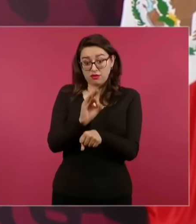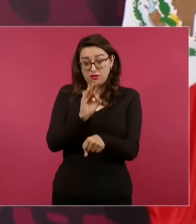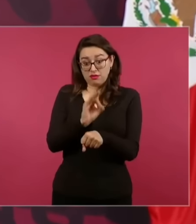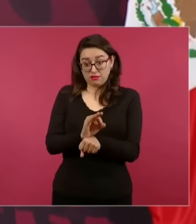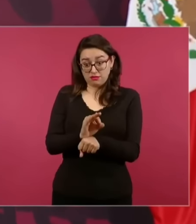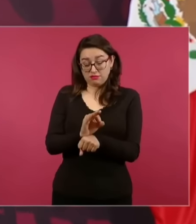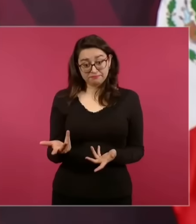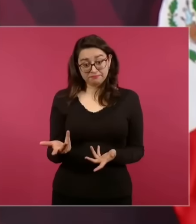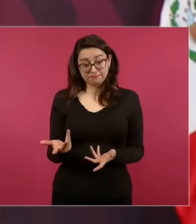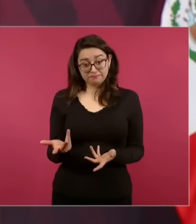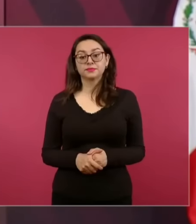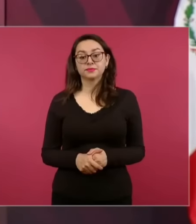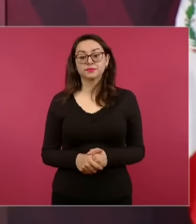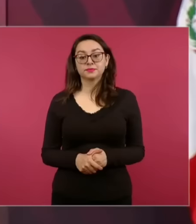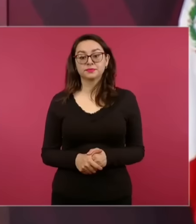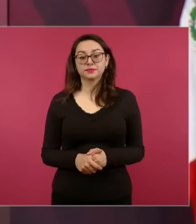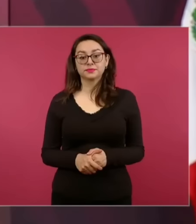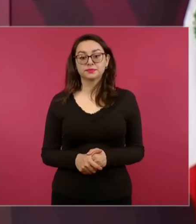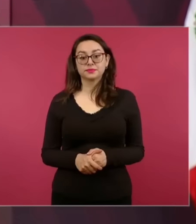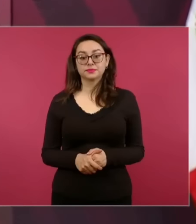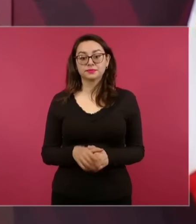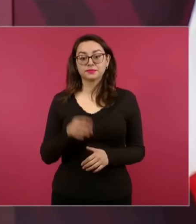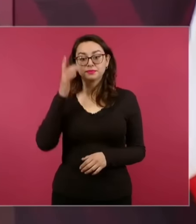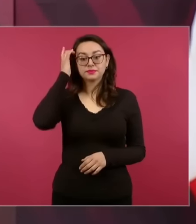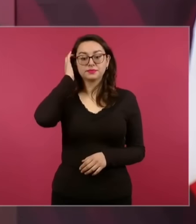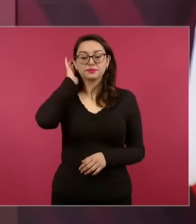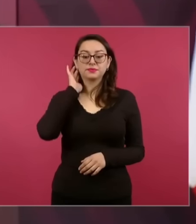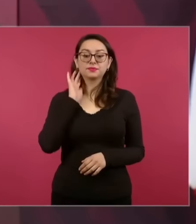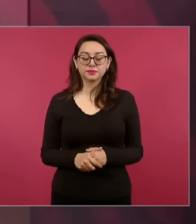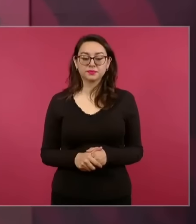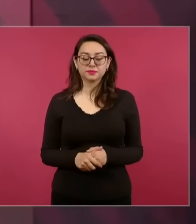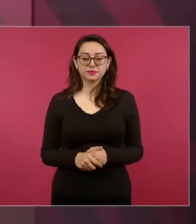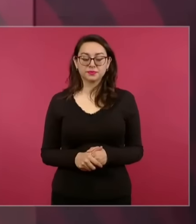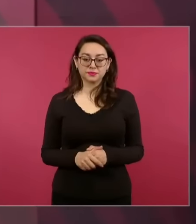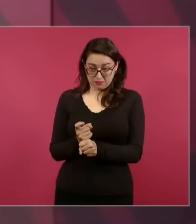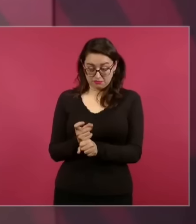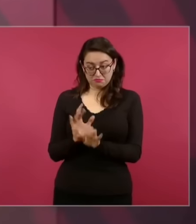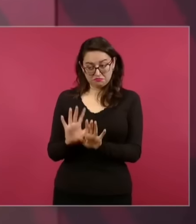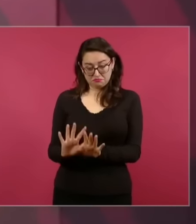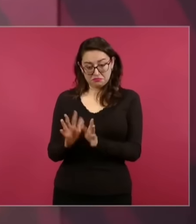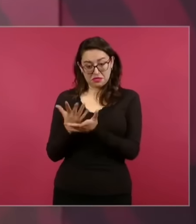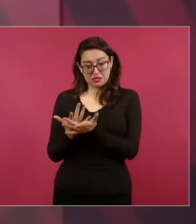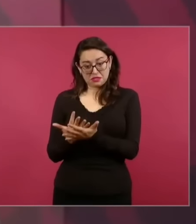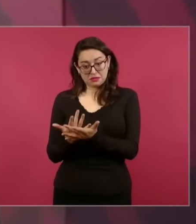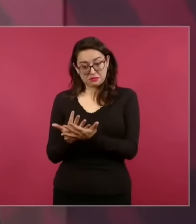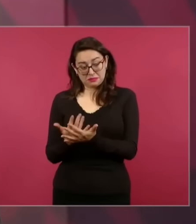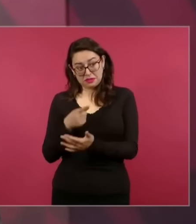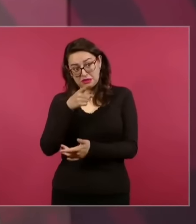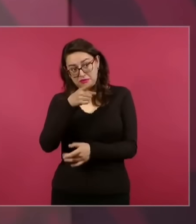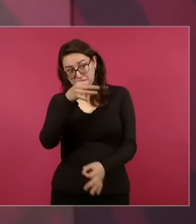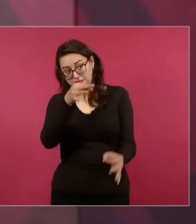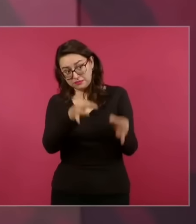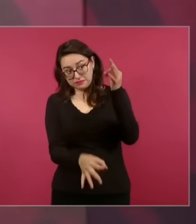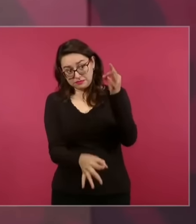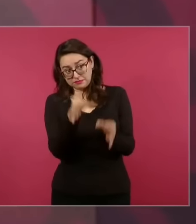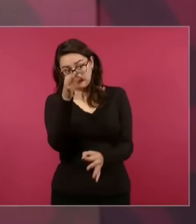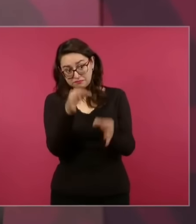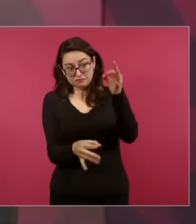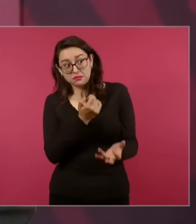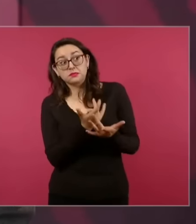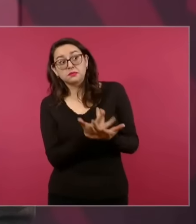Entonces, vamos primero a que ese asunto se resuelva. Aprovecho a hacer un llamado a las